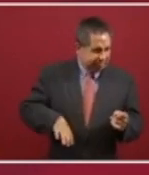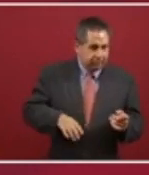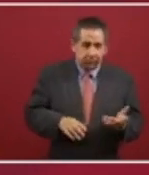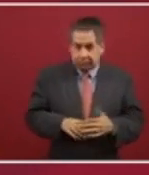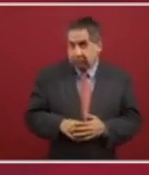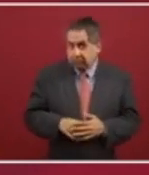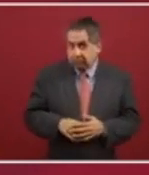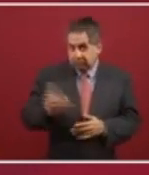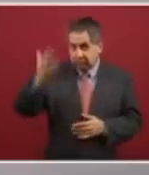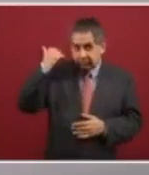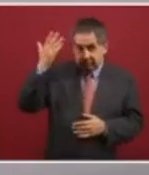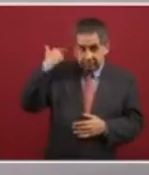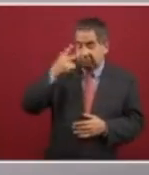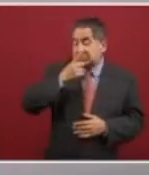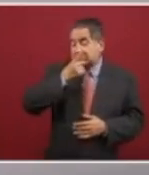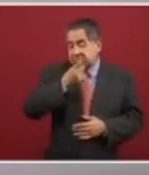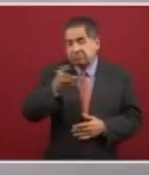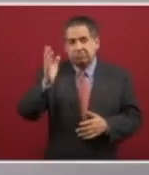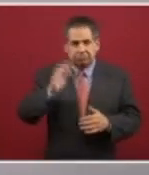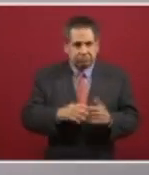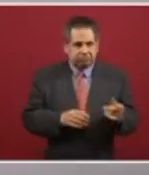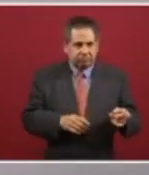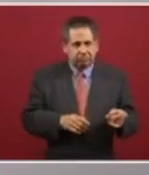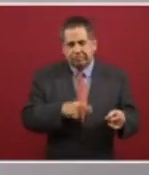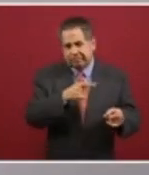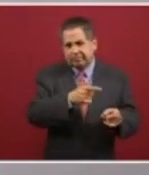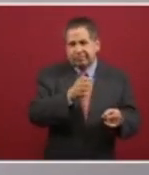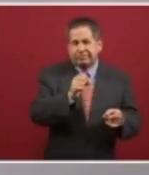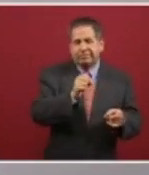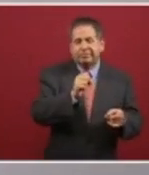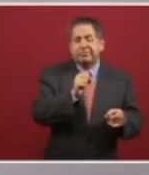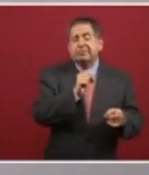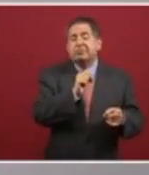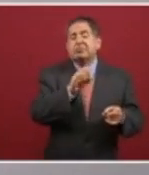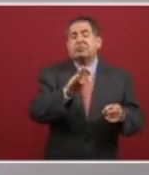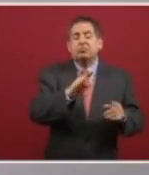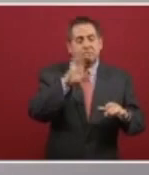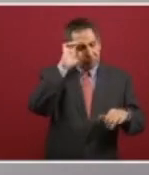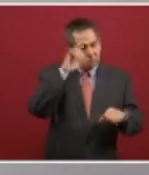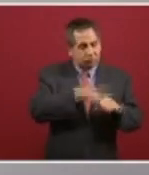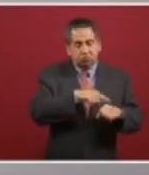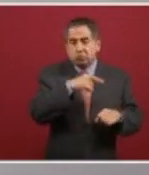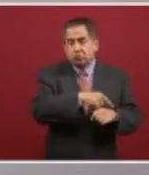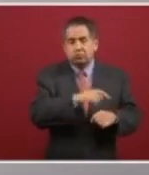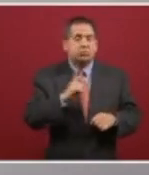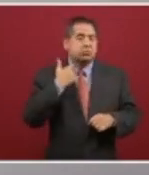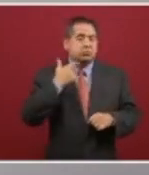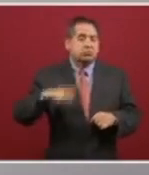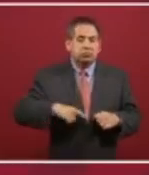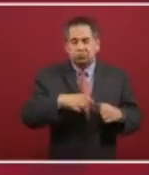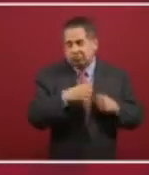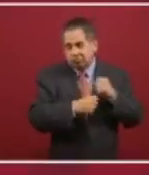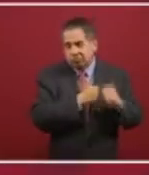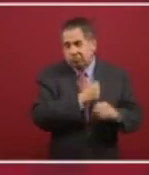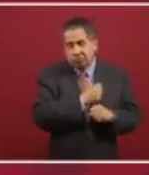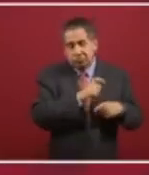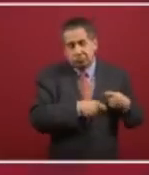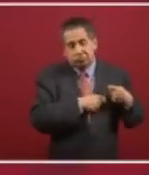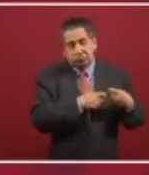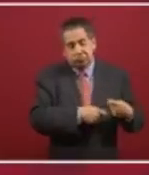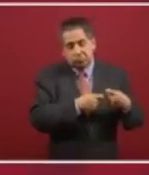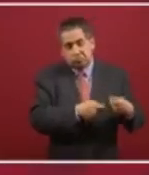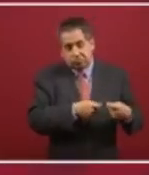Toda esa subcultura que predominó por tanto tiempo, la tenemos